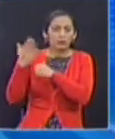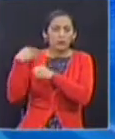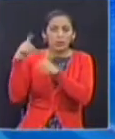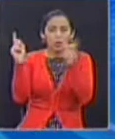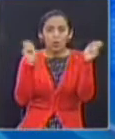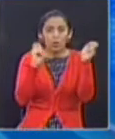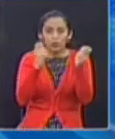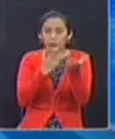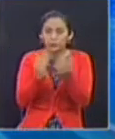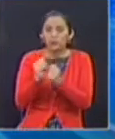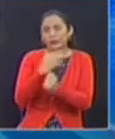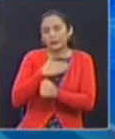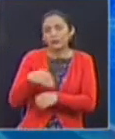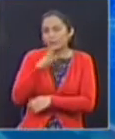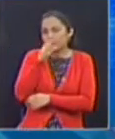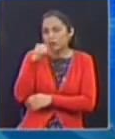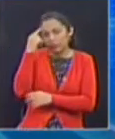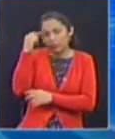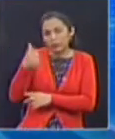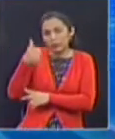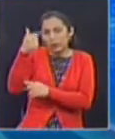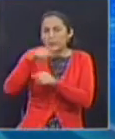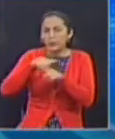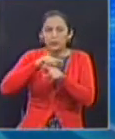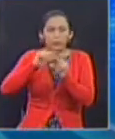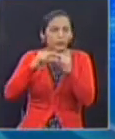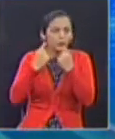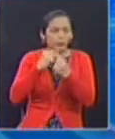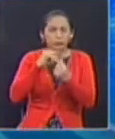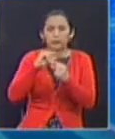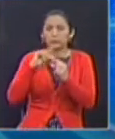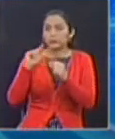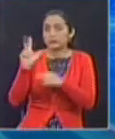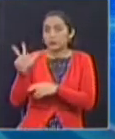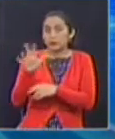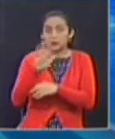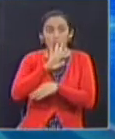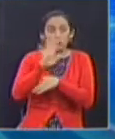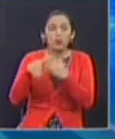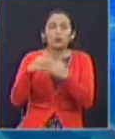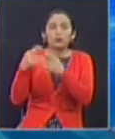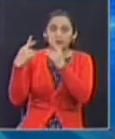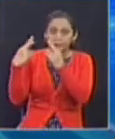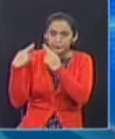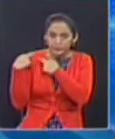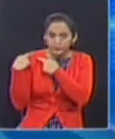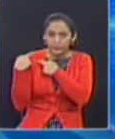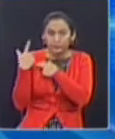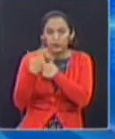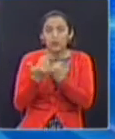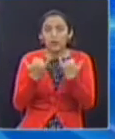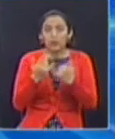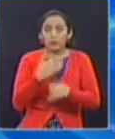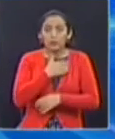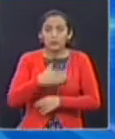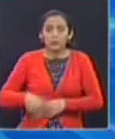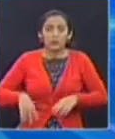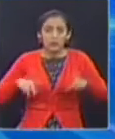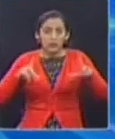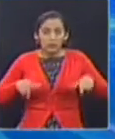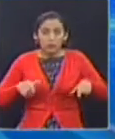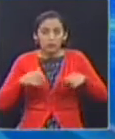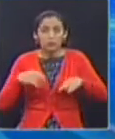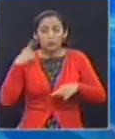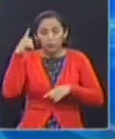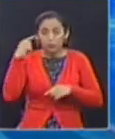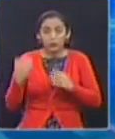actores de materia, en materia económica y financiera siguen siendo funcionarios en el gobierno de Lenín Moreno. Yo creo que hay que tomar